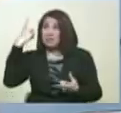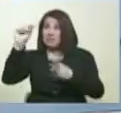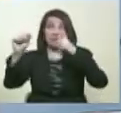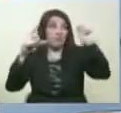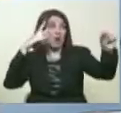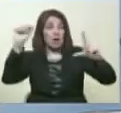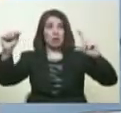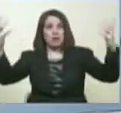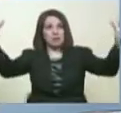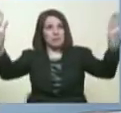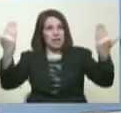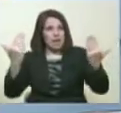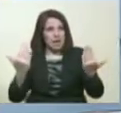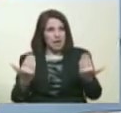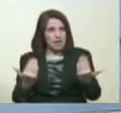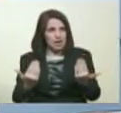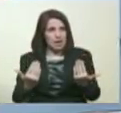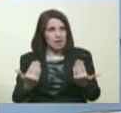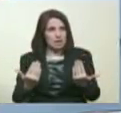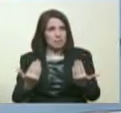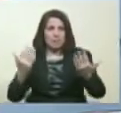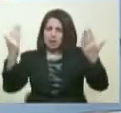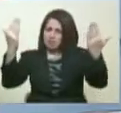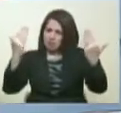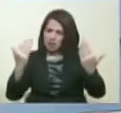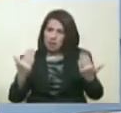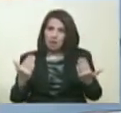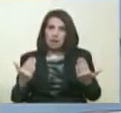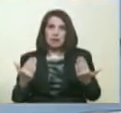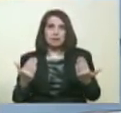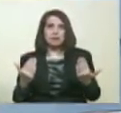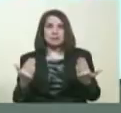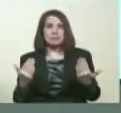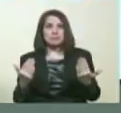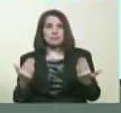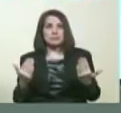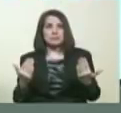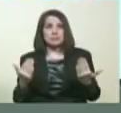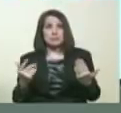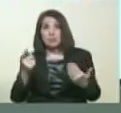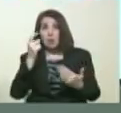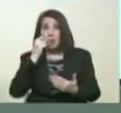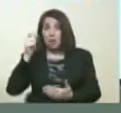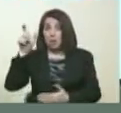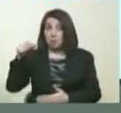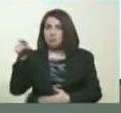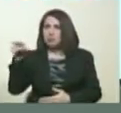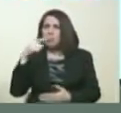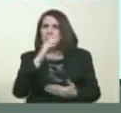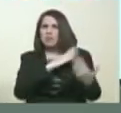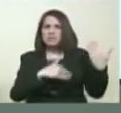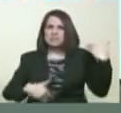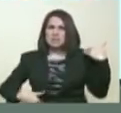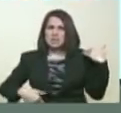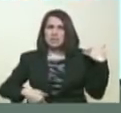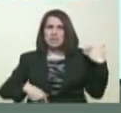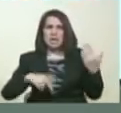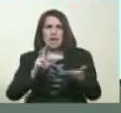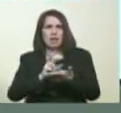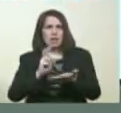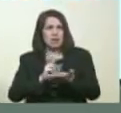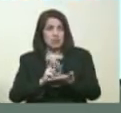brazos abiertos. Vengan, vengan. Miguel Ángel Pérez Abad, tú presides un banco, ¿verdad? El Banco